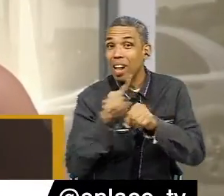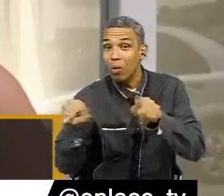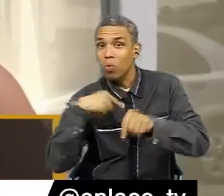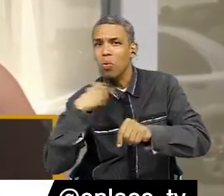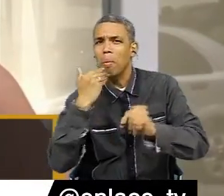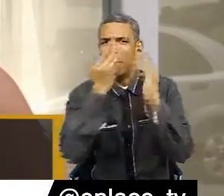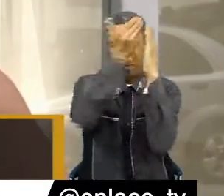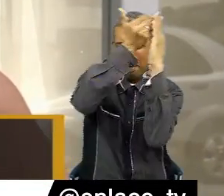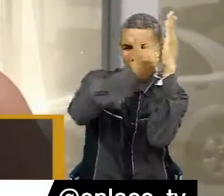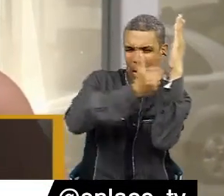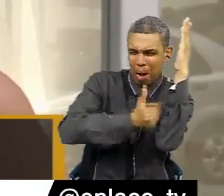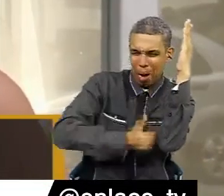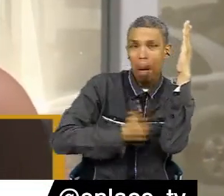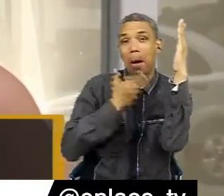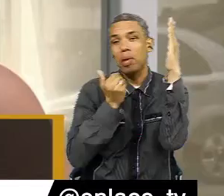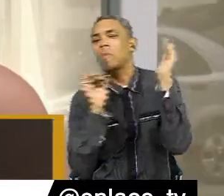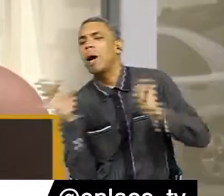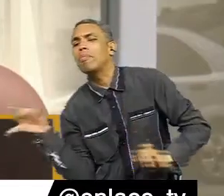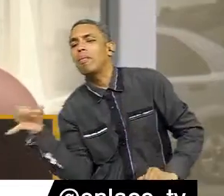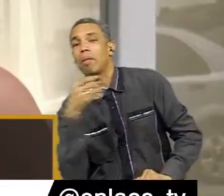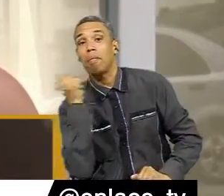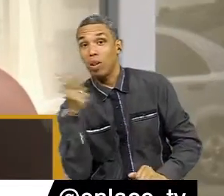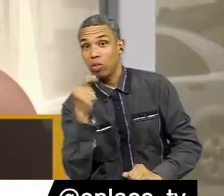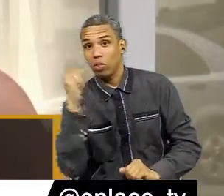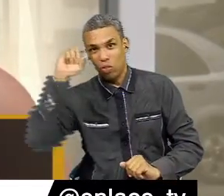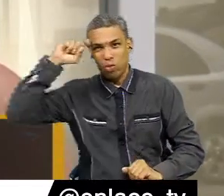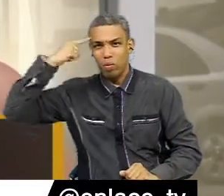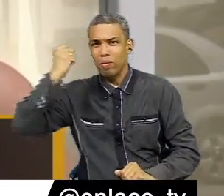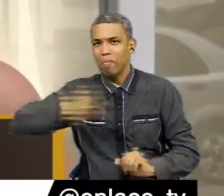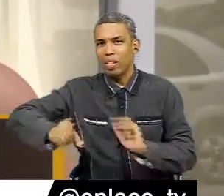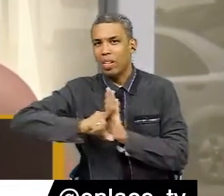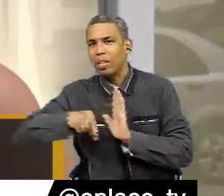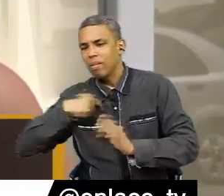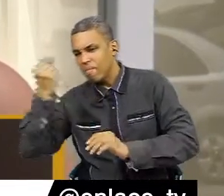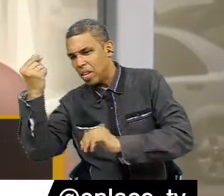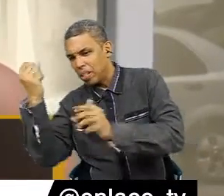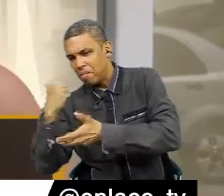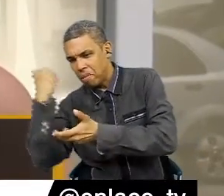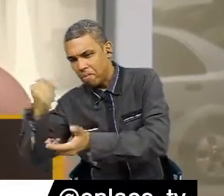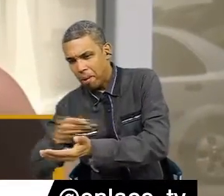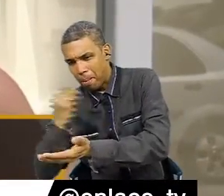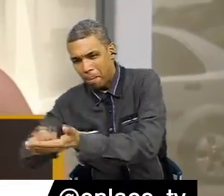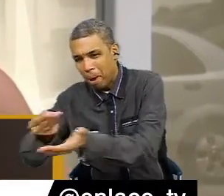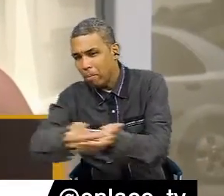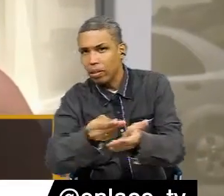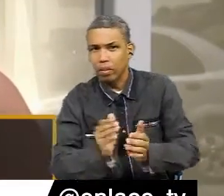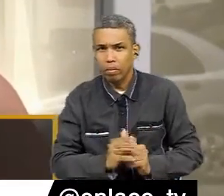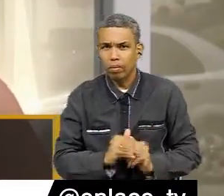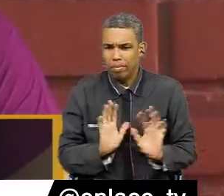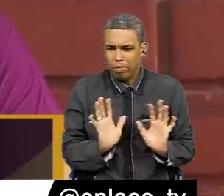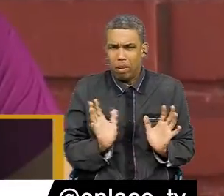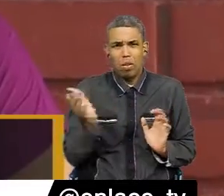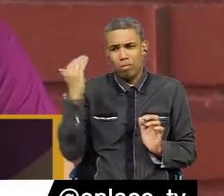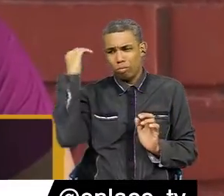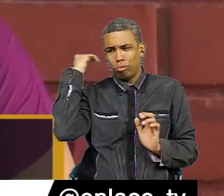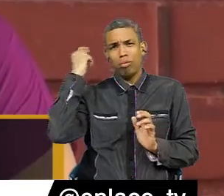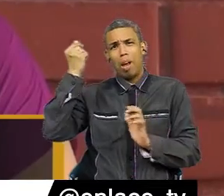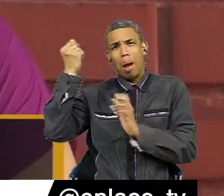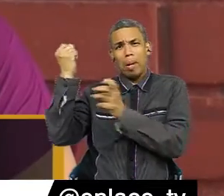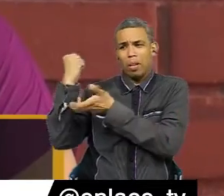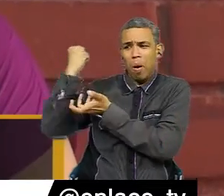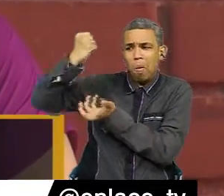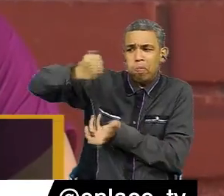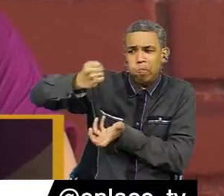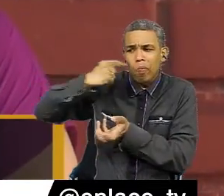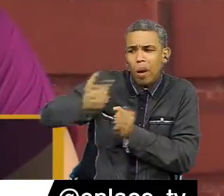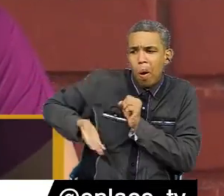noticias es incoherente. El Ministerio de Educación ya asignó ese recurso. Por tal motivo no tienen que hacer ninguna adición presupuestal con el Consejo Municipal.